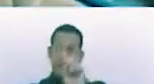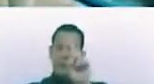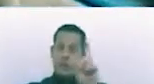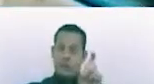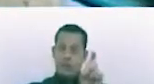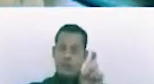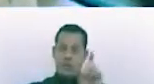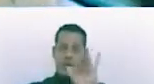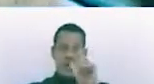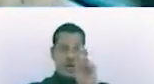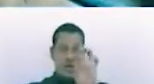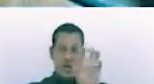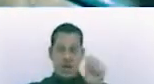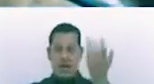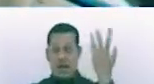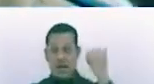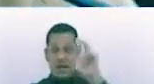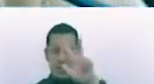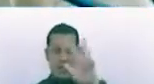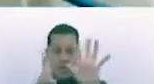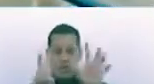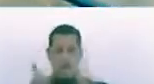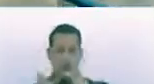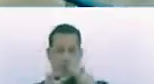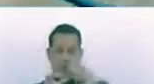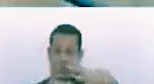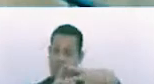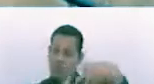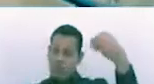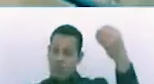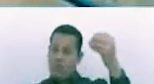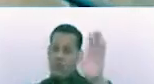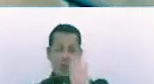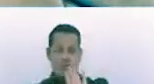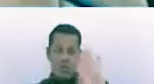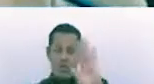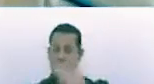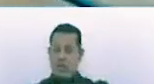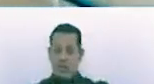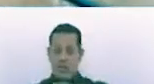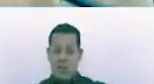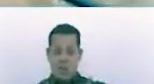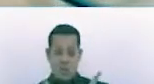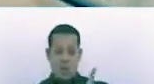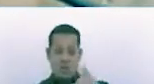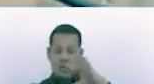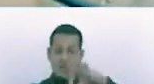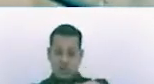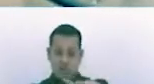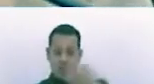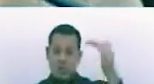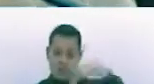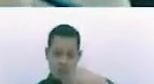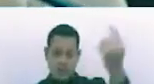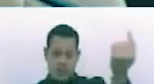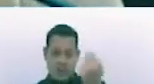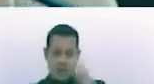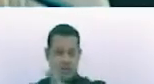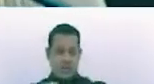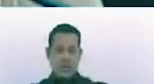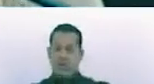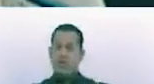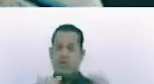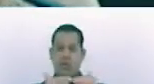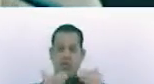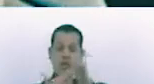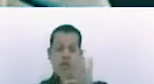a Yanira, que desde hace 38 años se fue y nunca había tenido no solo la oportunidad de regresar a nuestro país, sino